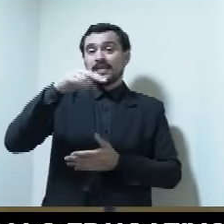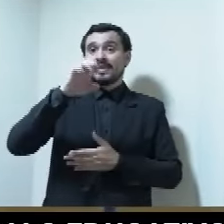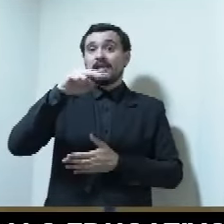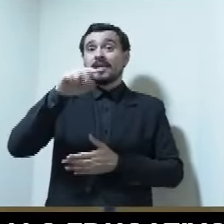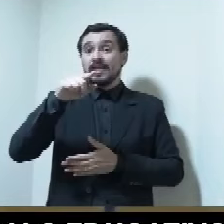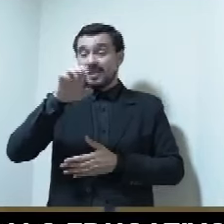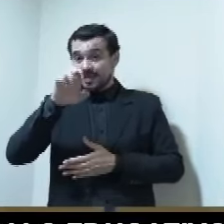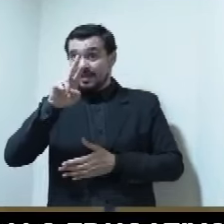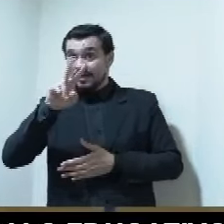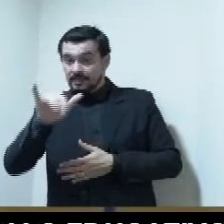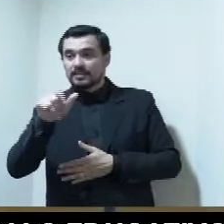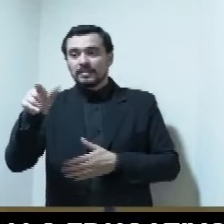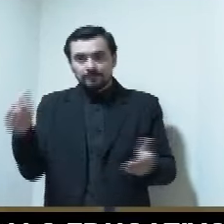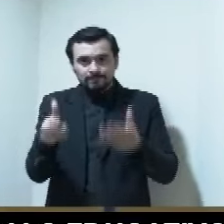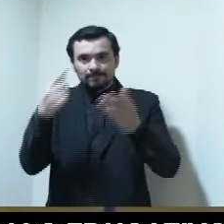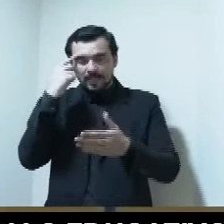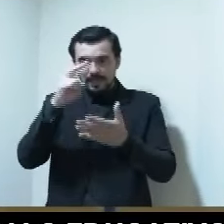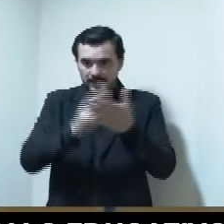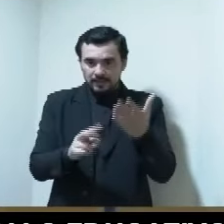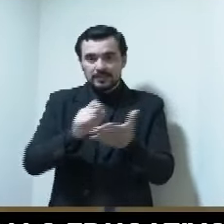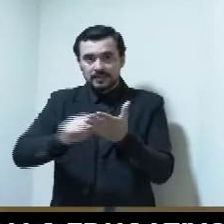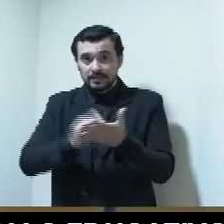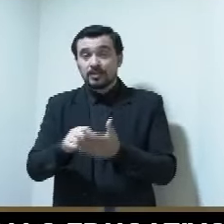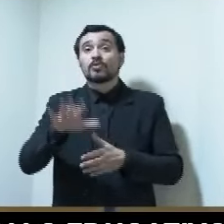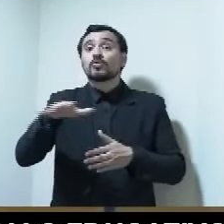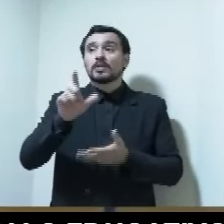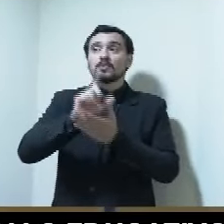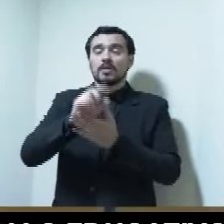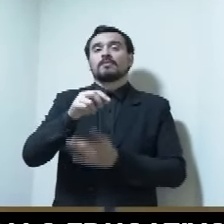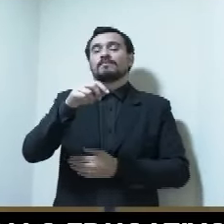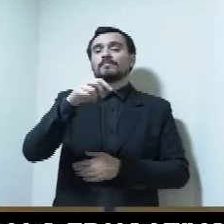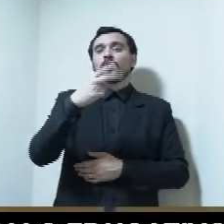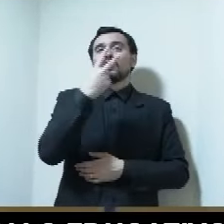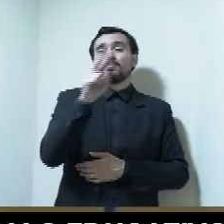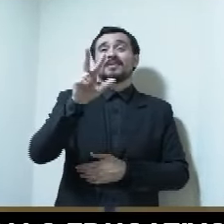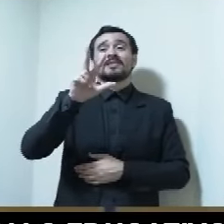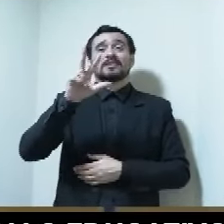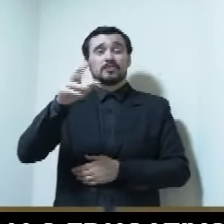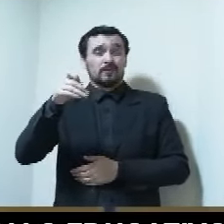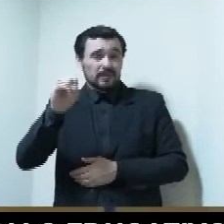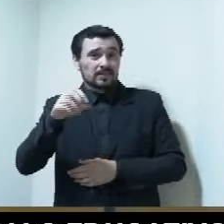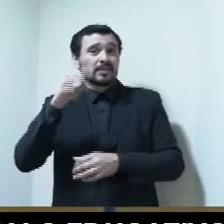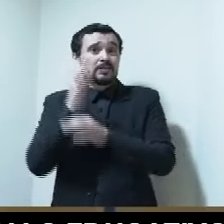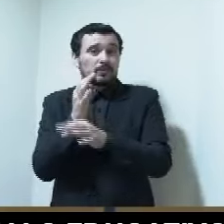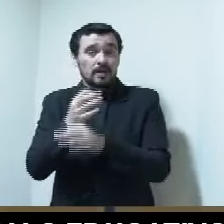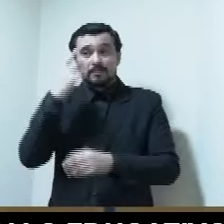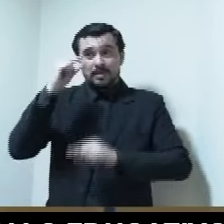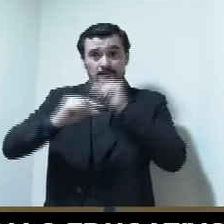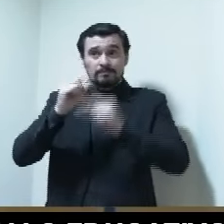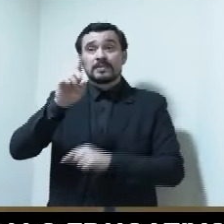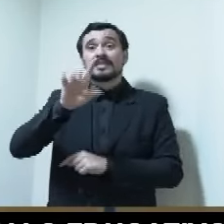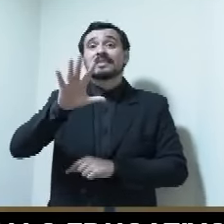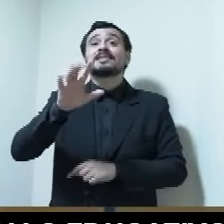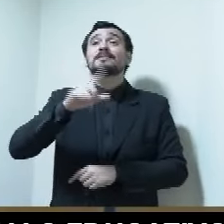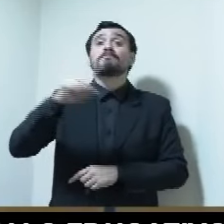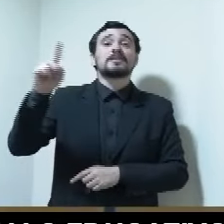de la lectura y escritura en 2.639 instituciones educativas, capacitando a más de 15.000 docentes en nuevas